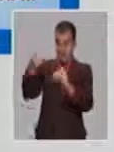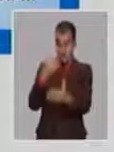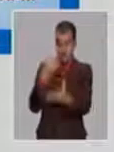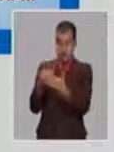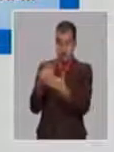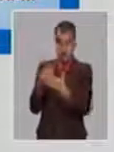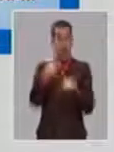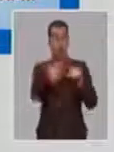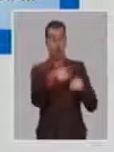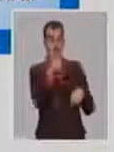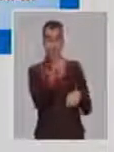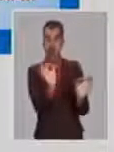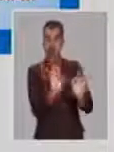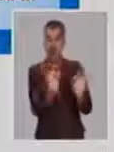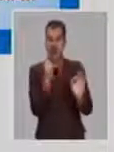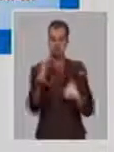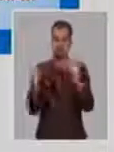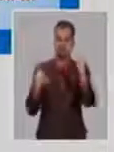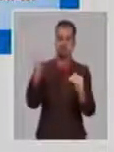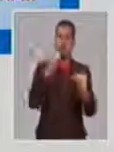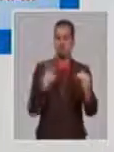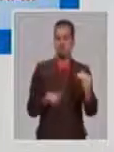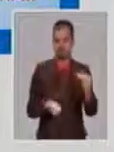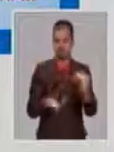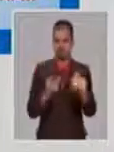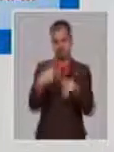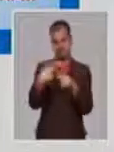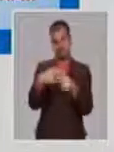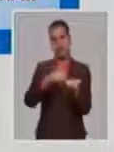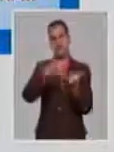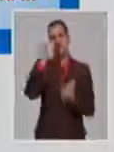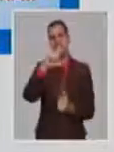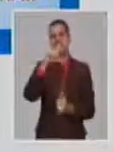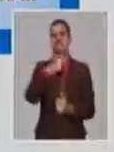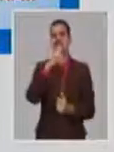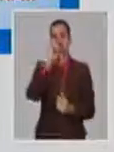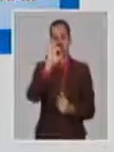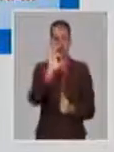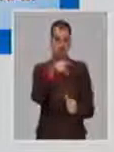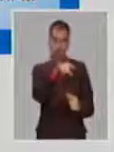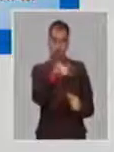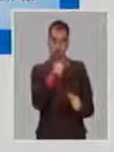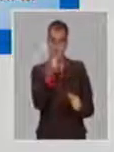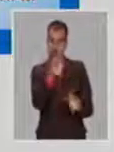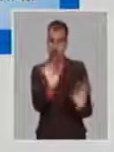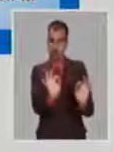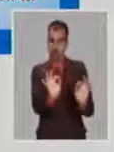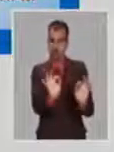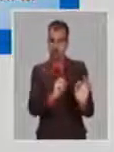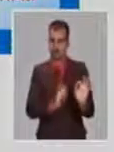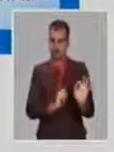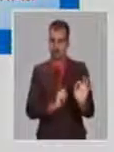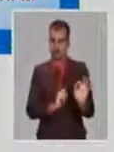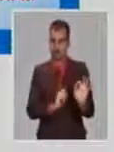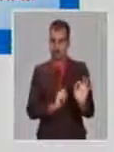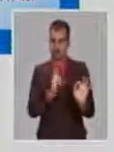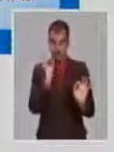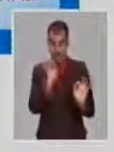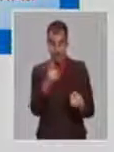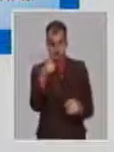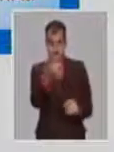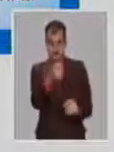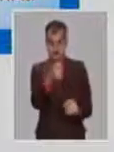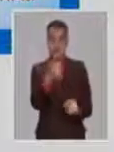candidato vacunal y aquellos que no lo reciben. El placebo va a ser indistinguible del candidato vacunal y lo único que no va a contener es el RBD del